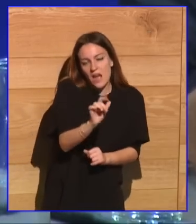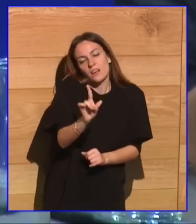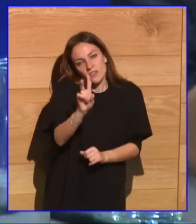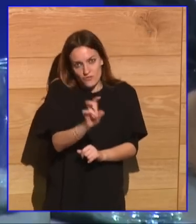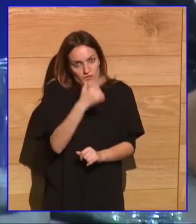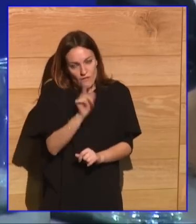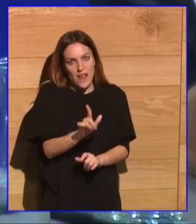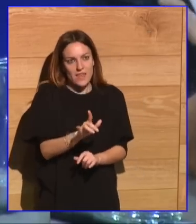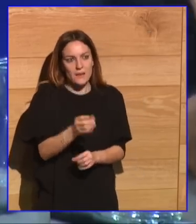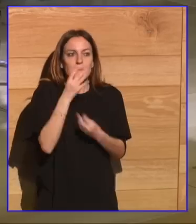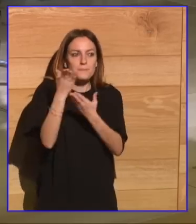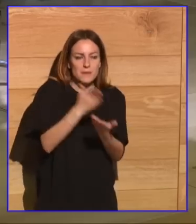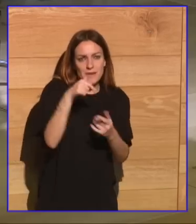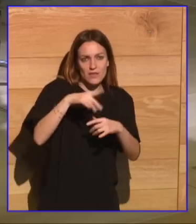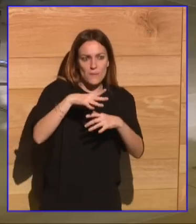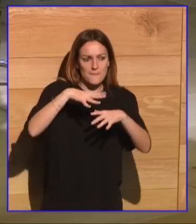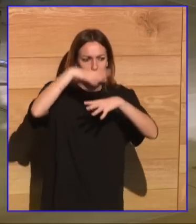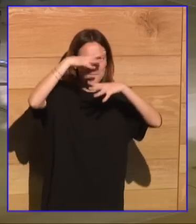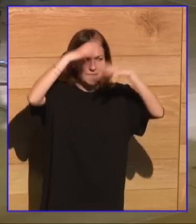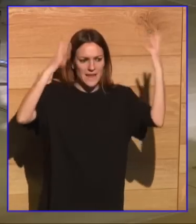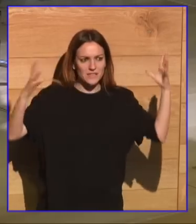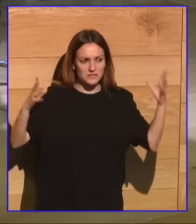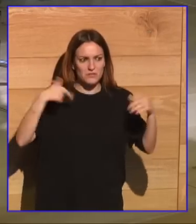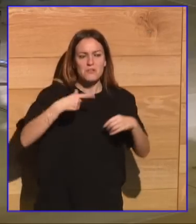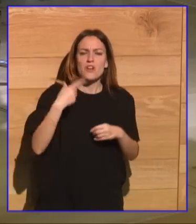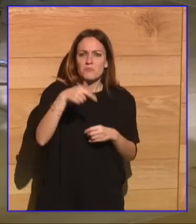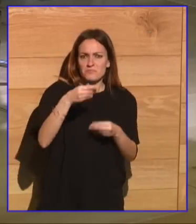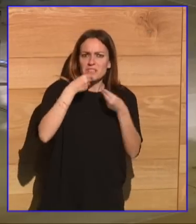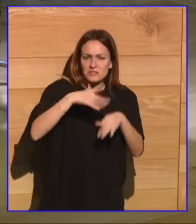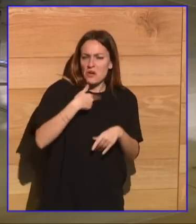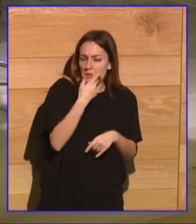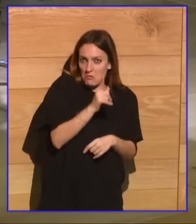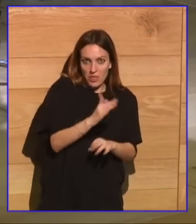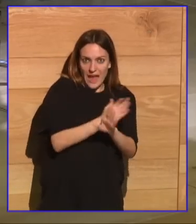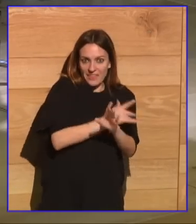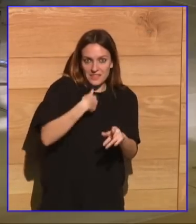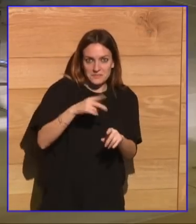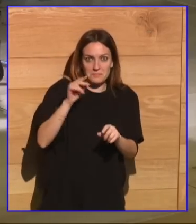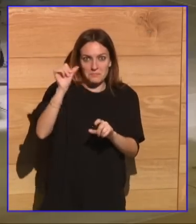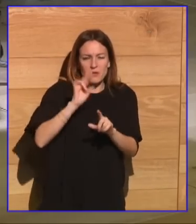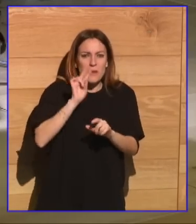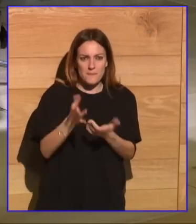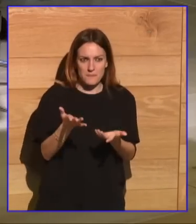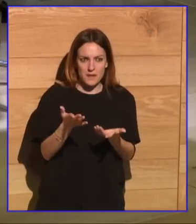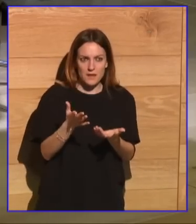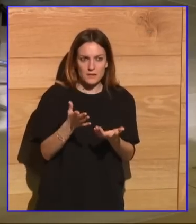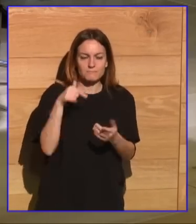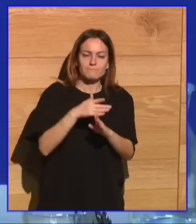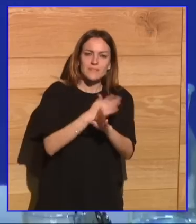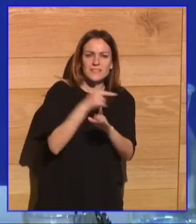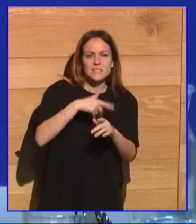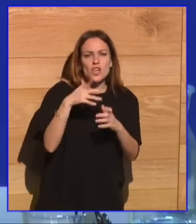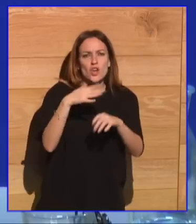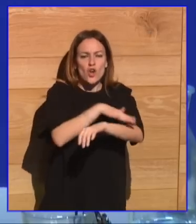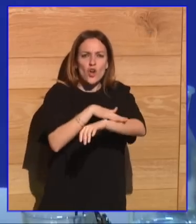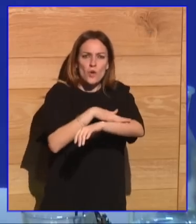Bienvenido al Paraíso, que cuenta una historia que yo por lo menos no conocía antes de haber visto la película, que es que después de Pearl Harbor el gobierno americano